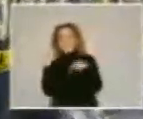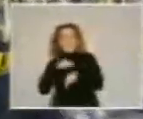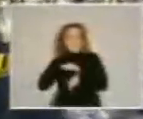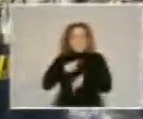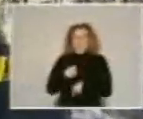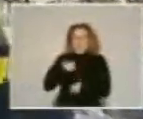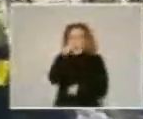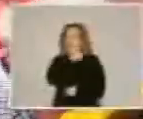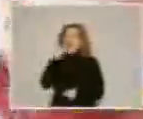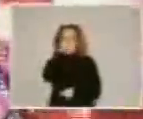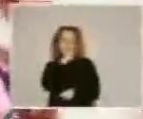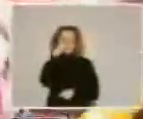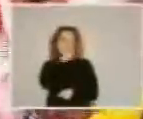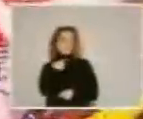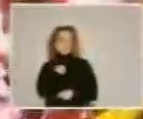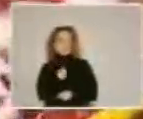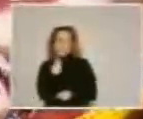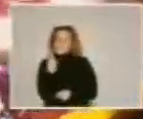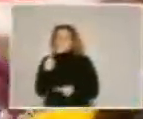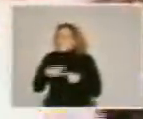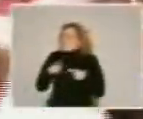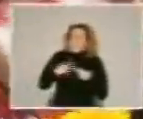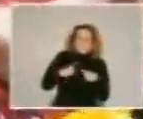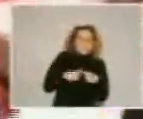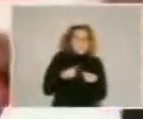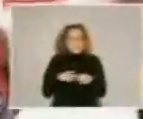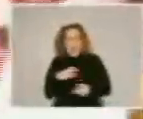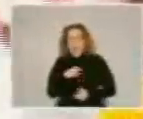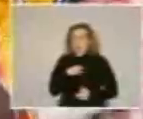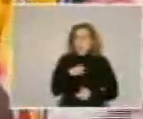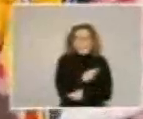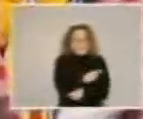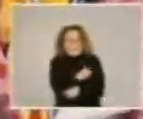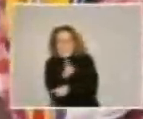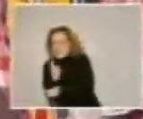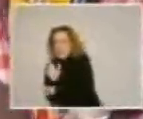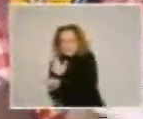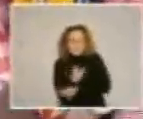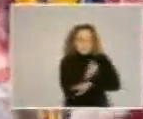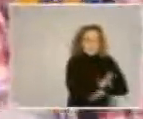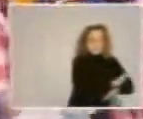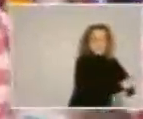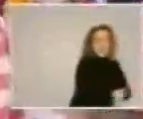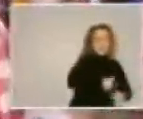ya con la canción. Tantas cosas que por la prisa se me van quedando.